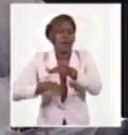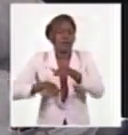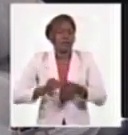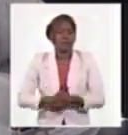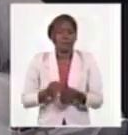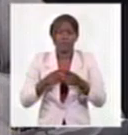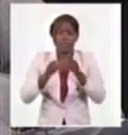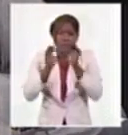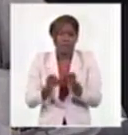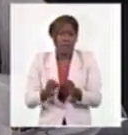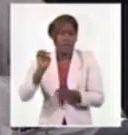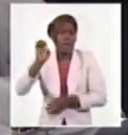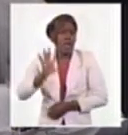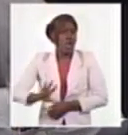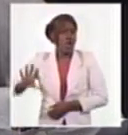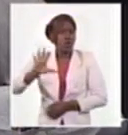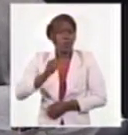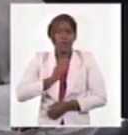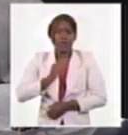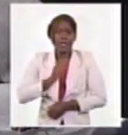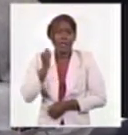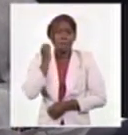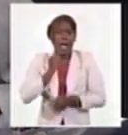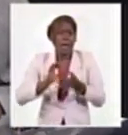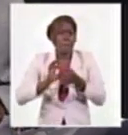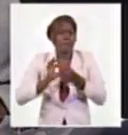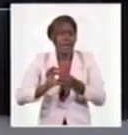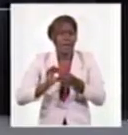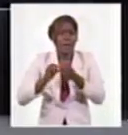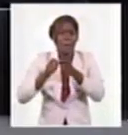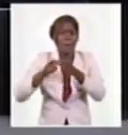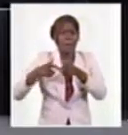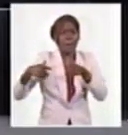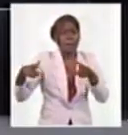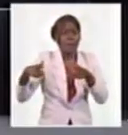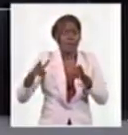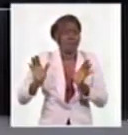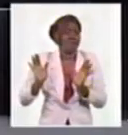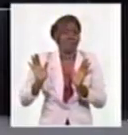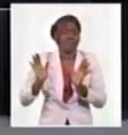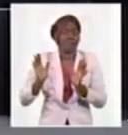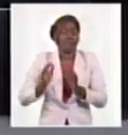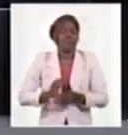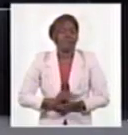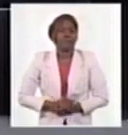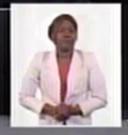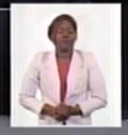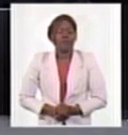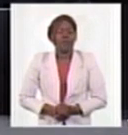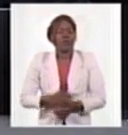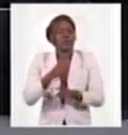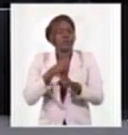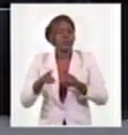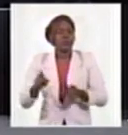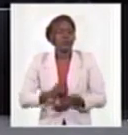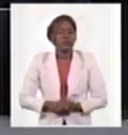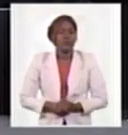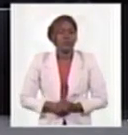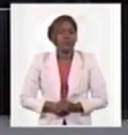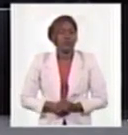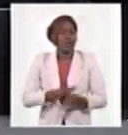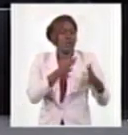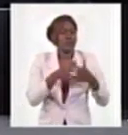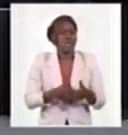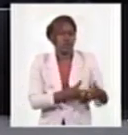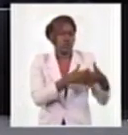tal no quieren que este conflicto se siga intensificando. Bueno, vamos a Washington ahora con Jorge también, que es muy importante este